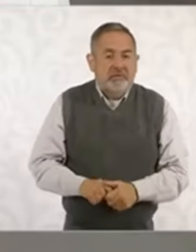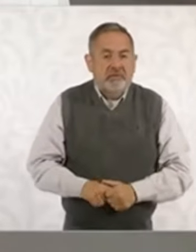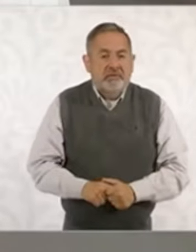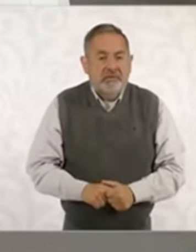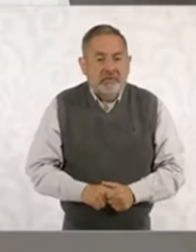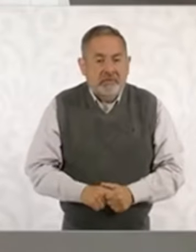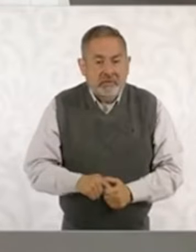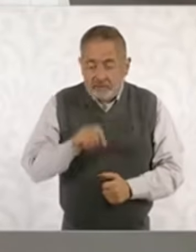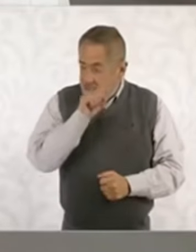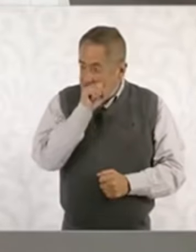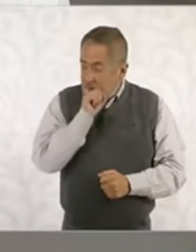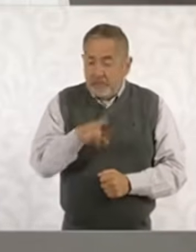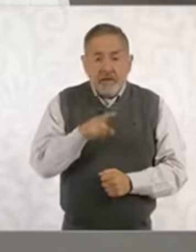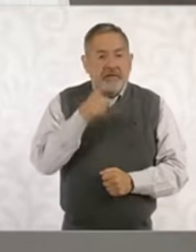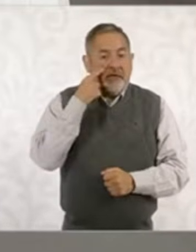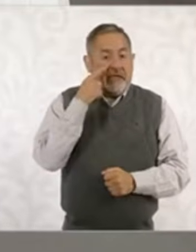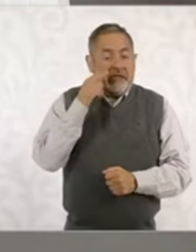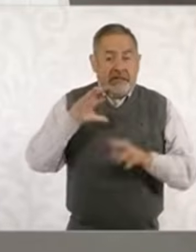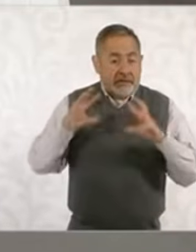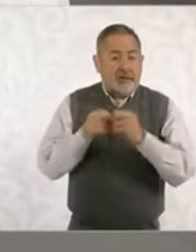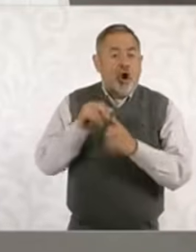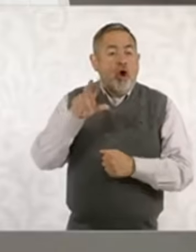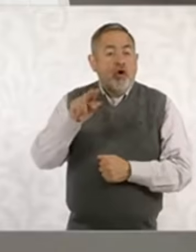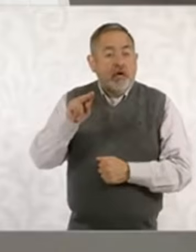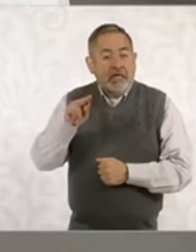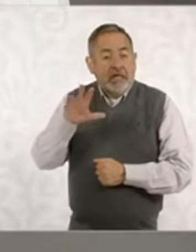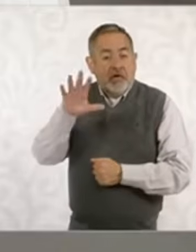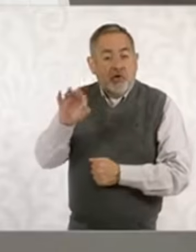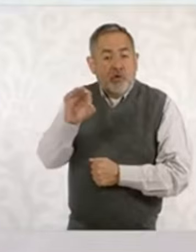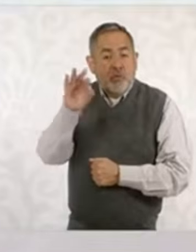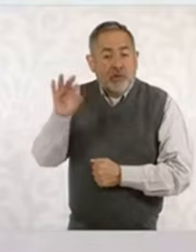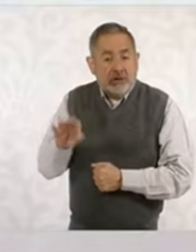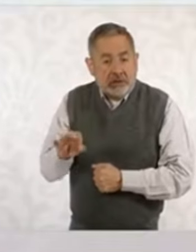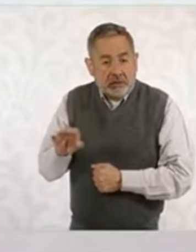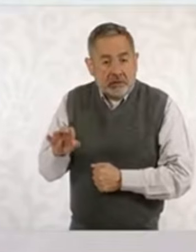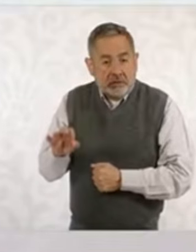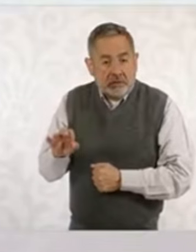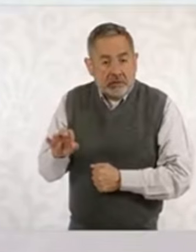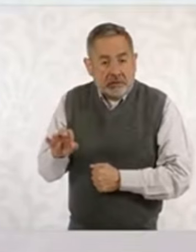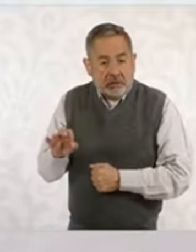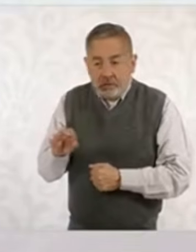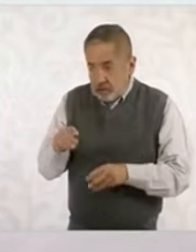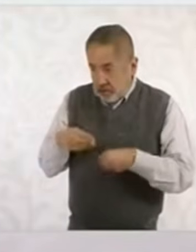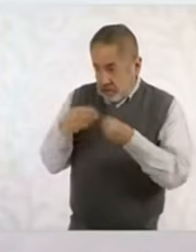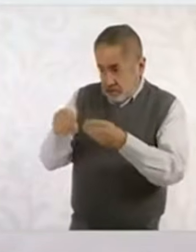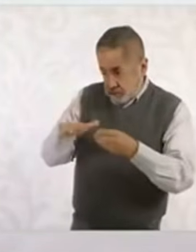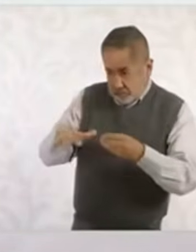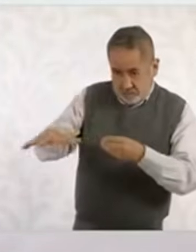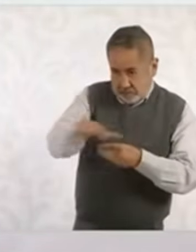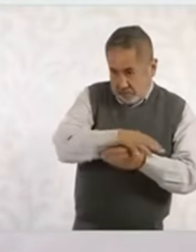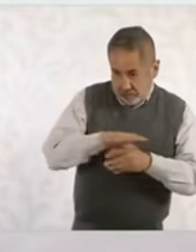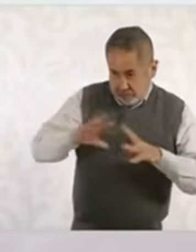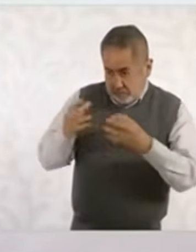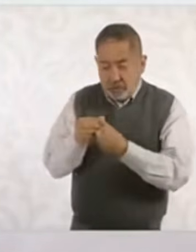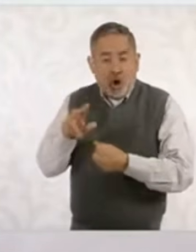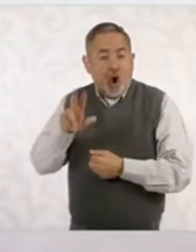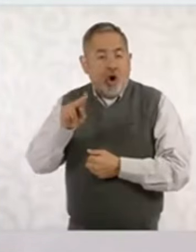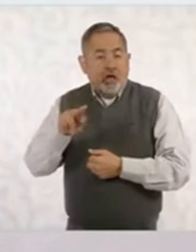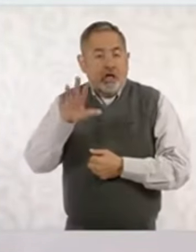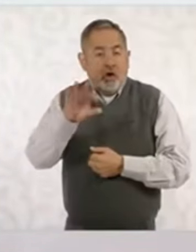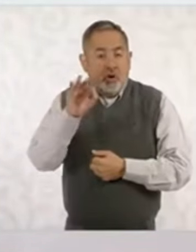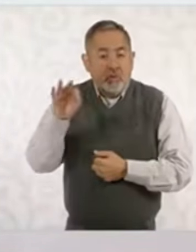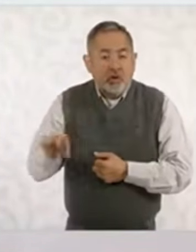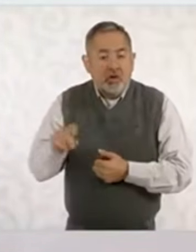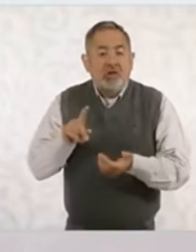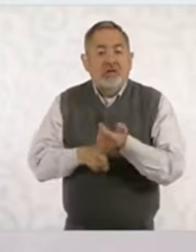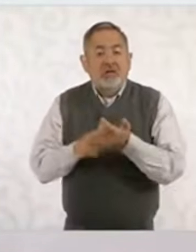el 85% de quienes les hemos entregado vivienda al día de hoy tienen un rango